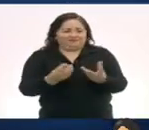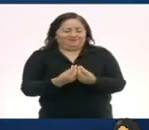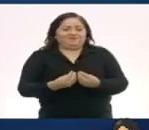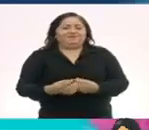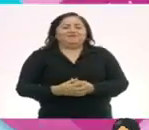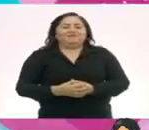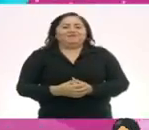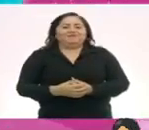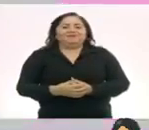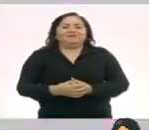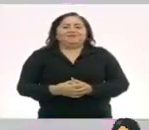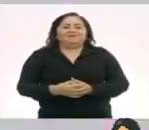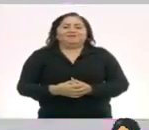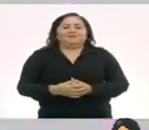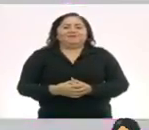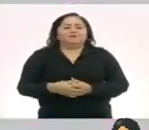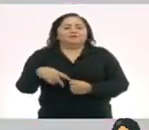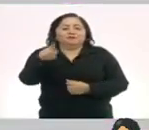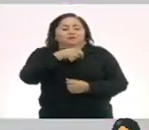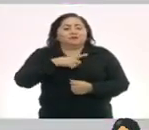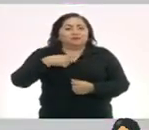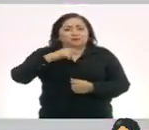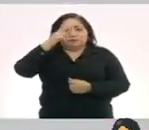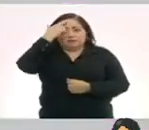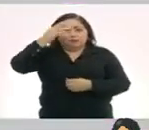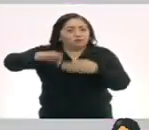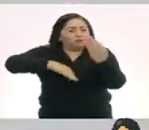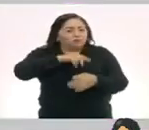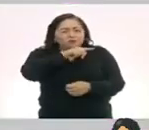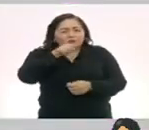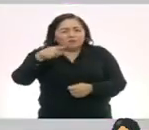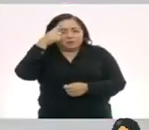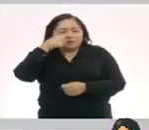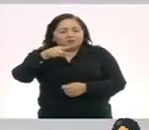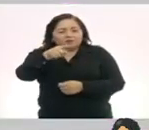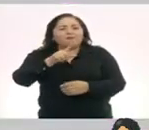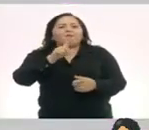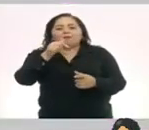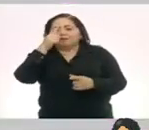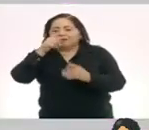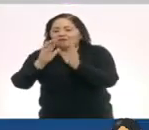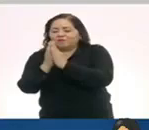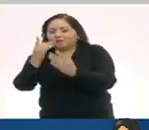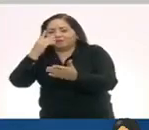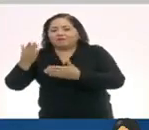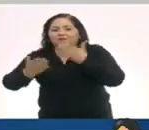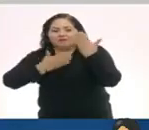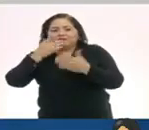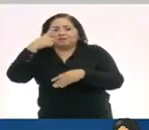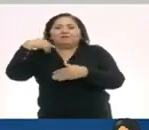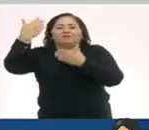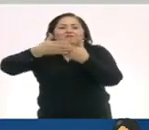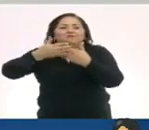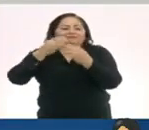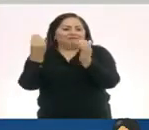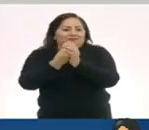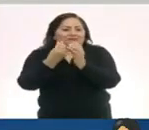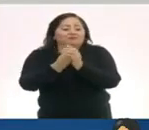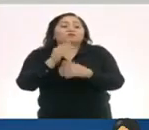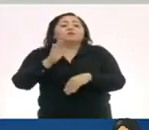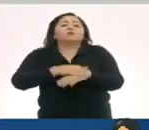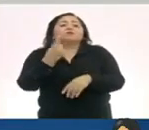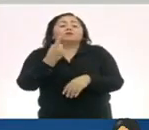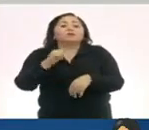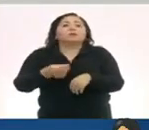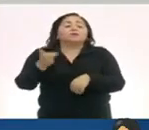¿Mm? Tienen que recordar todos estos datos para poder darle continuidad en nuestra próxima clase. Porque el